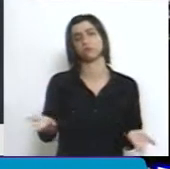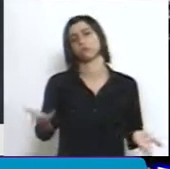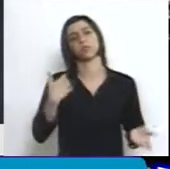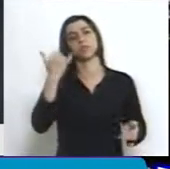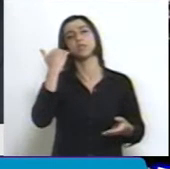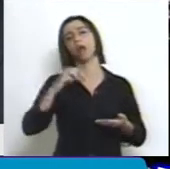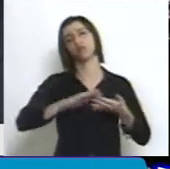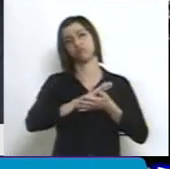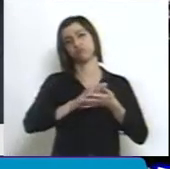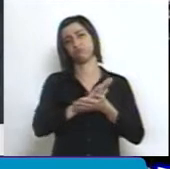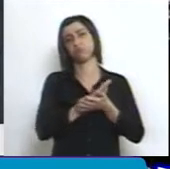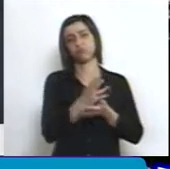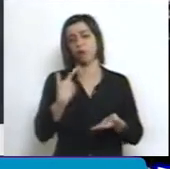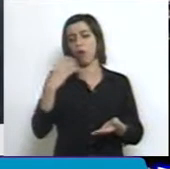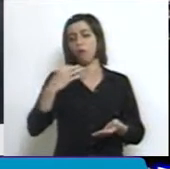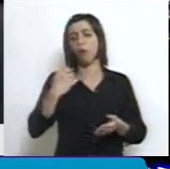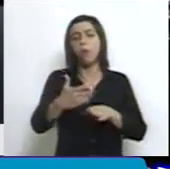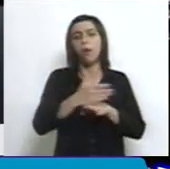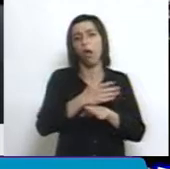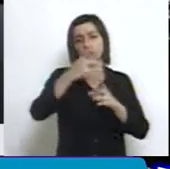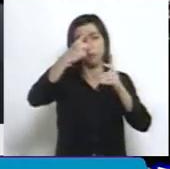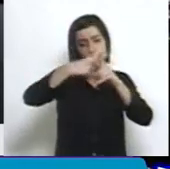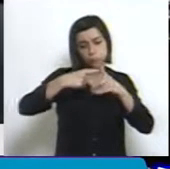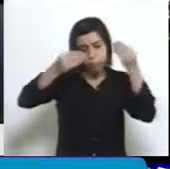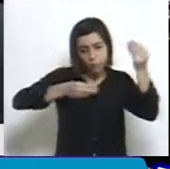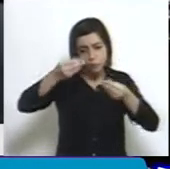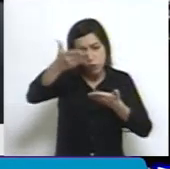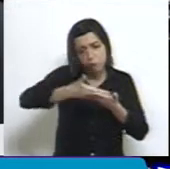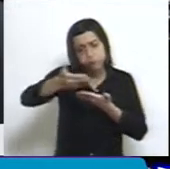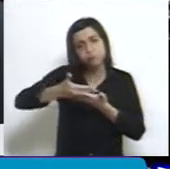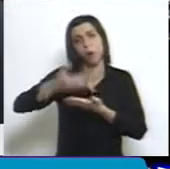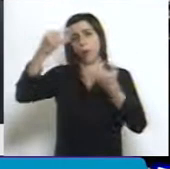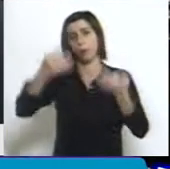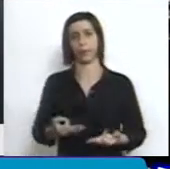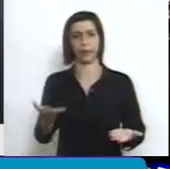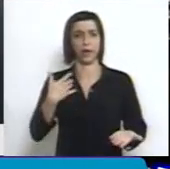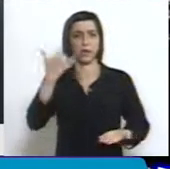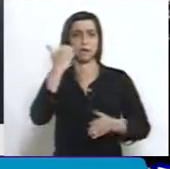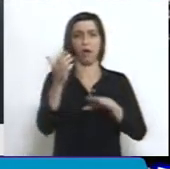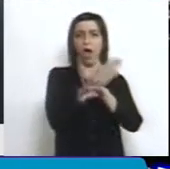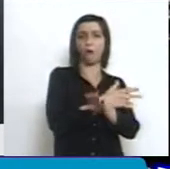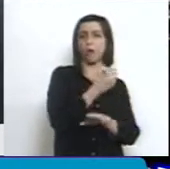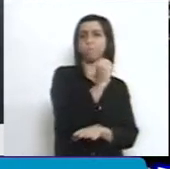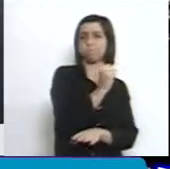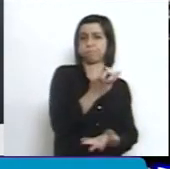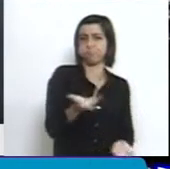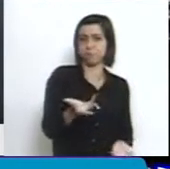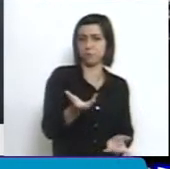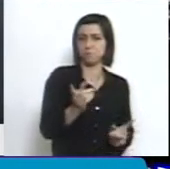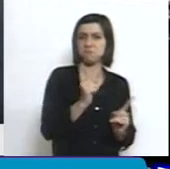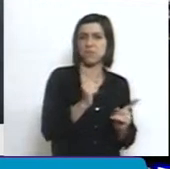Argentina. La segunda cuestión, que también para nosotros es muy importante, señora Presidenta,